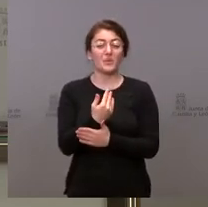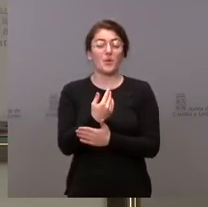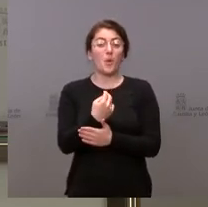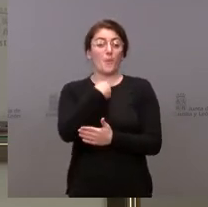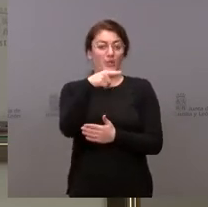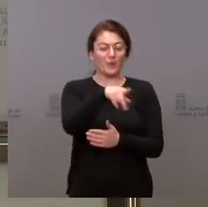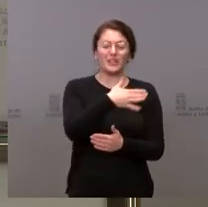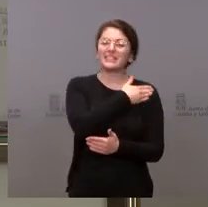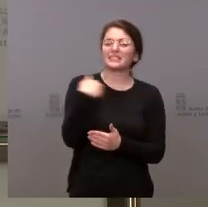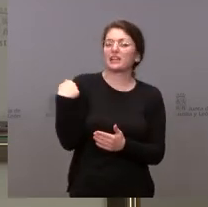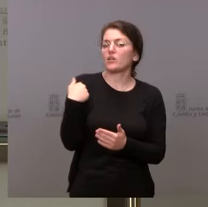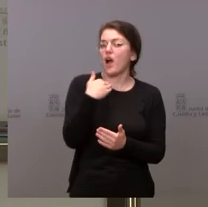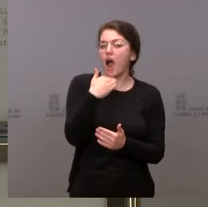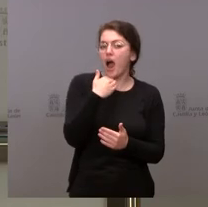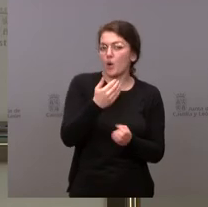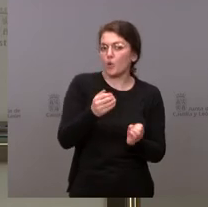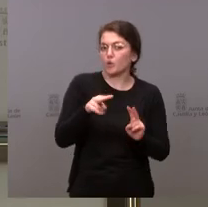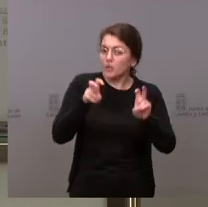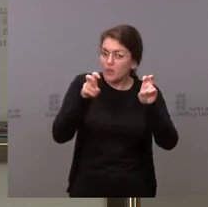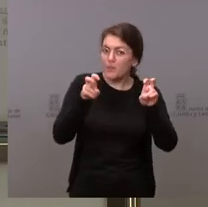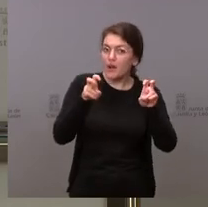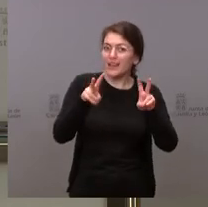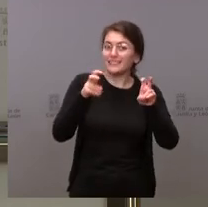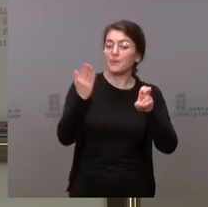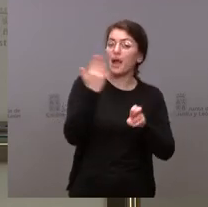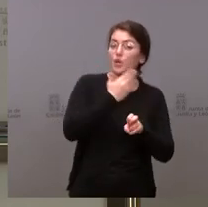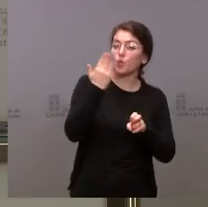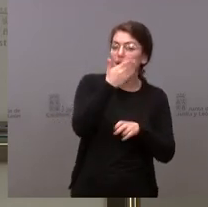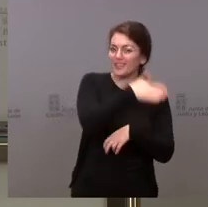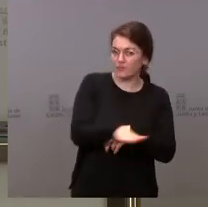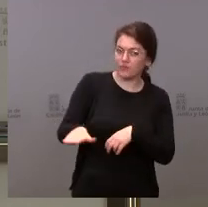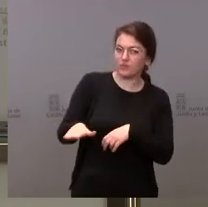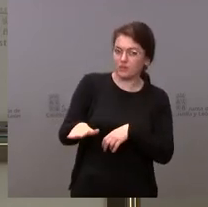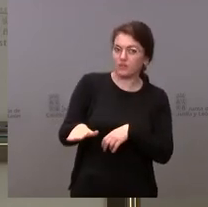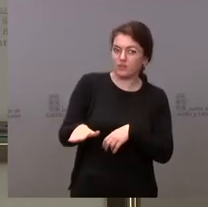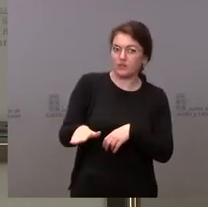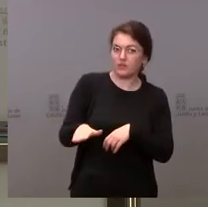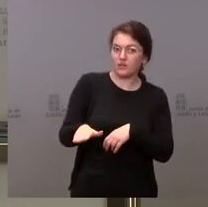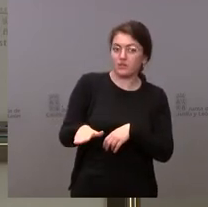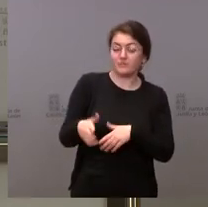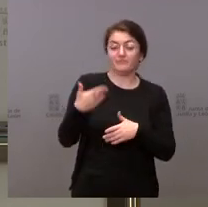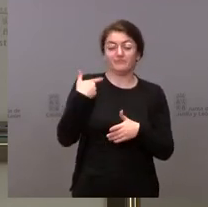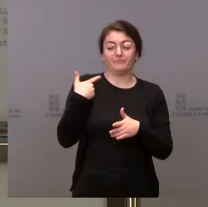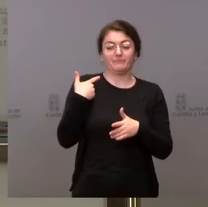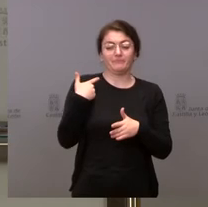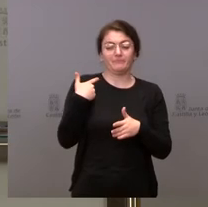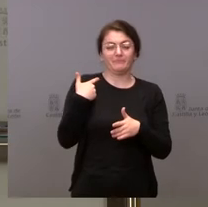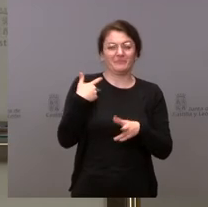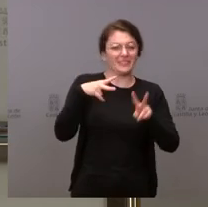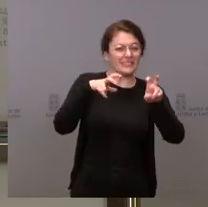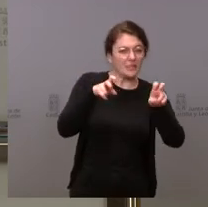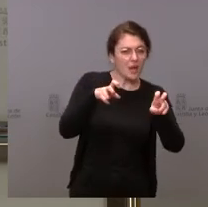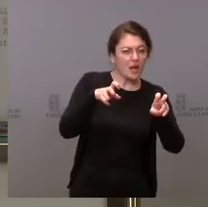hacer una pequeña aclaración con referencia a las escuelas infantiles estamos hablando al fin y al cabo de concertar las plazas